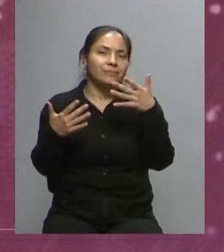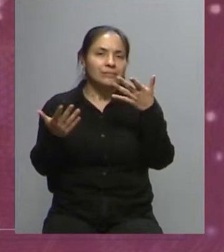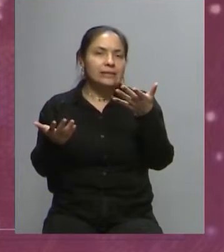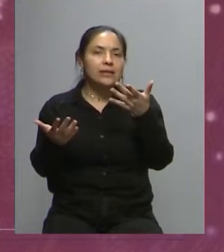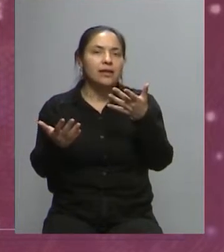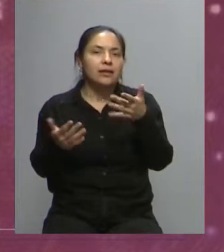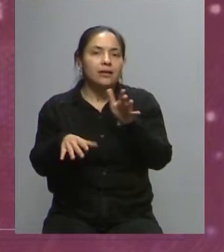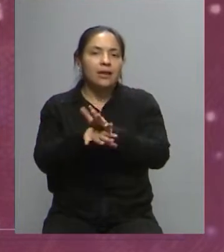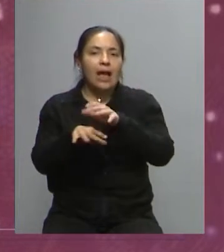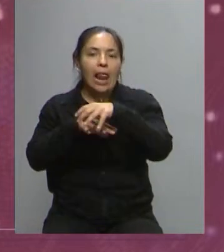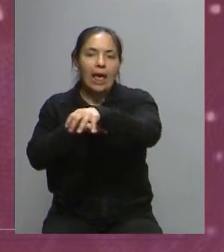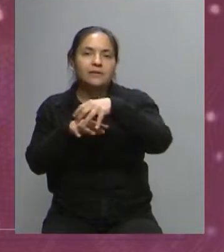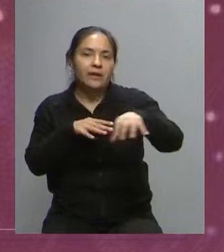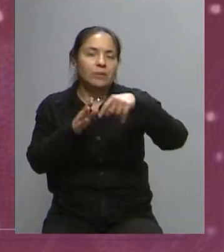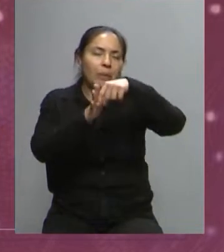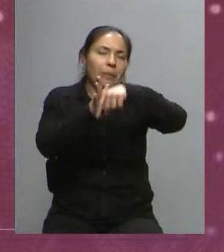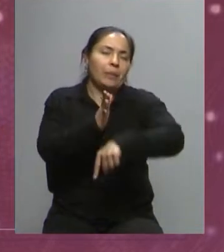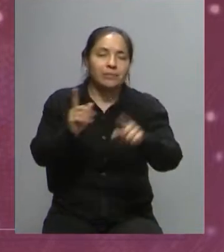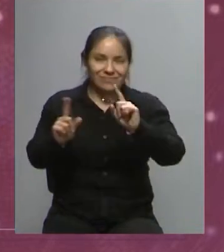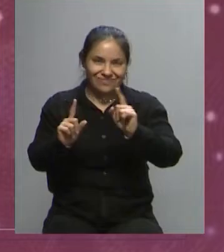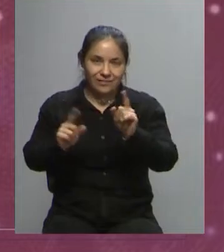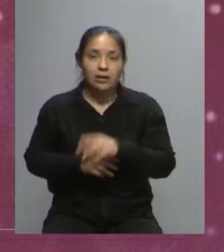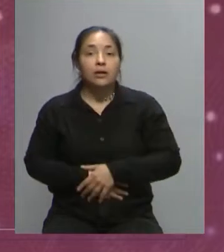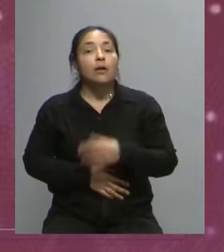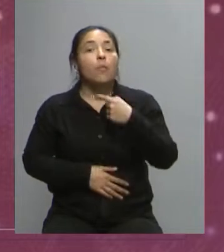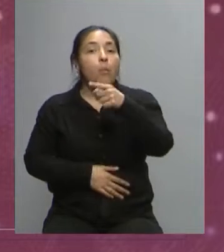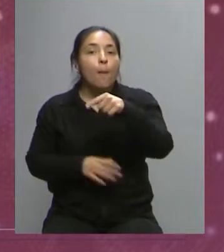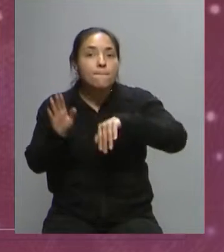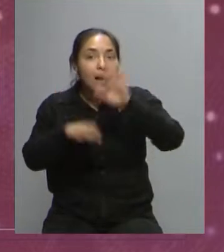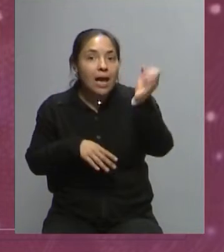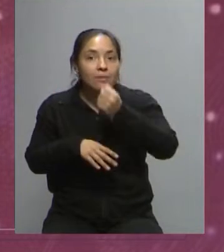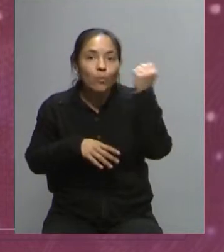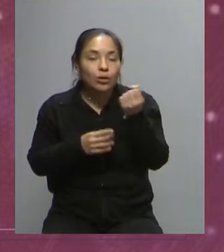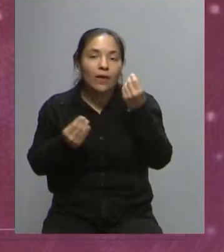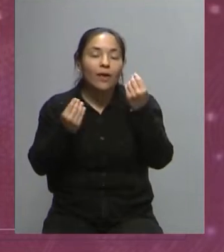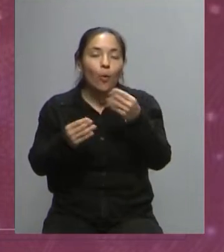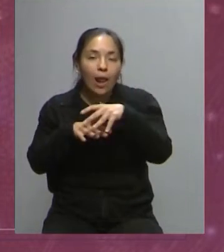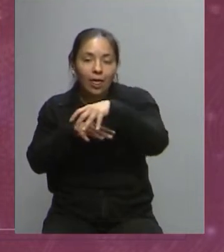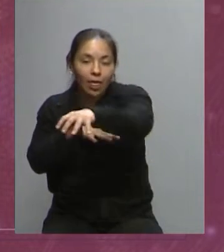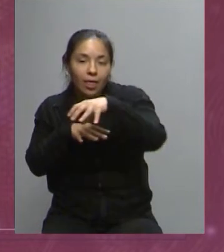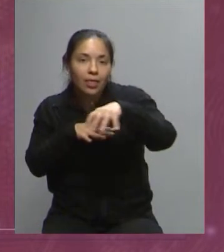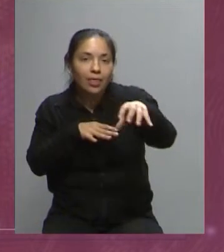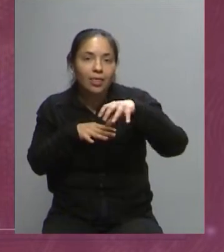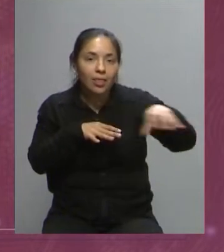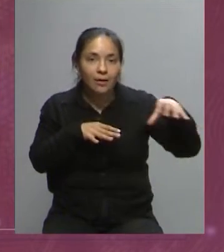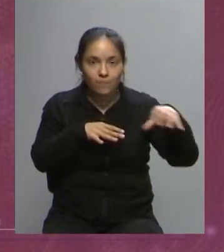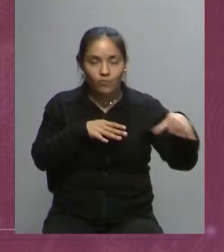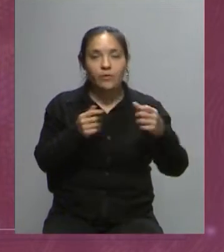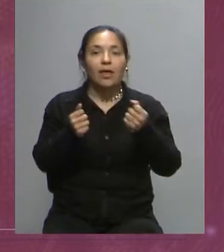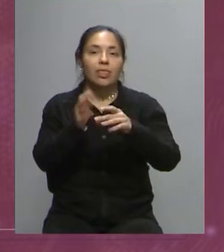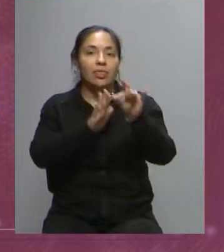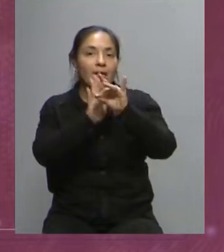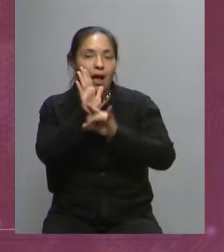una clasificación exhaustiva, para vos, ¿cuáles son los principales algoritmos, ¿no?, de estos que permiten clasificar los